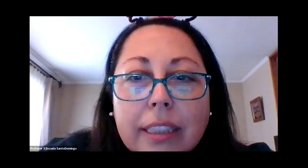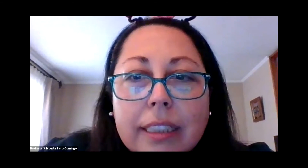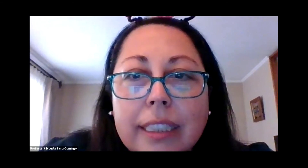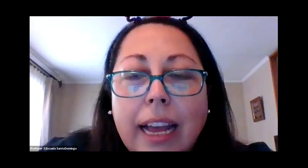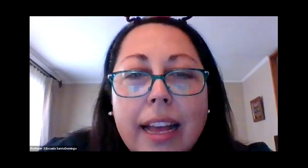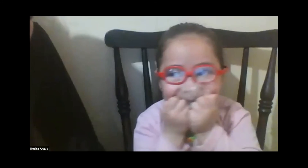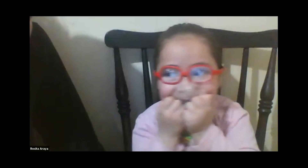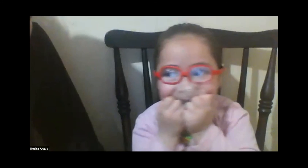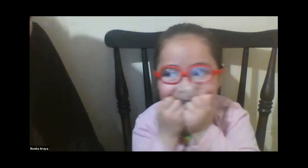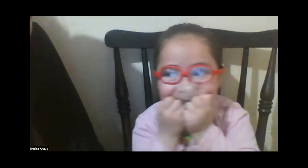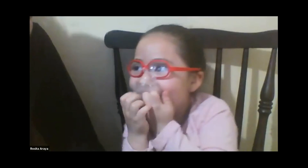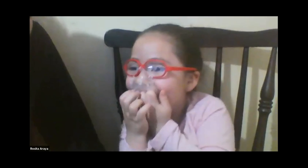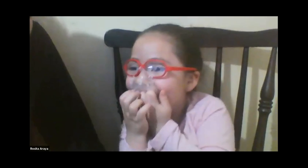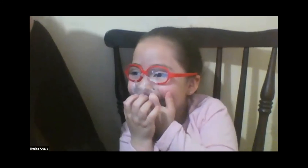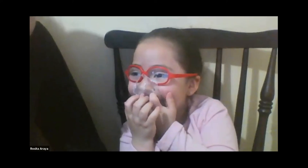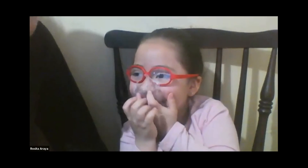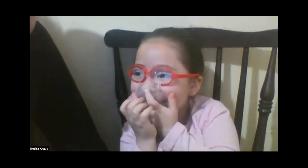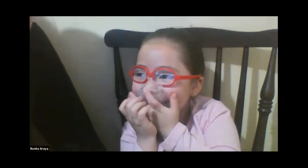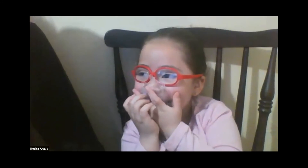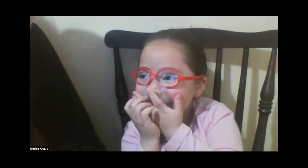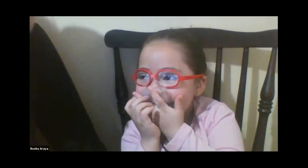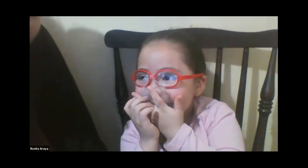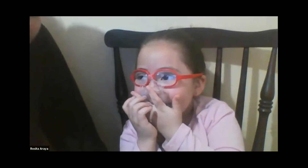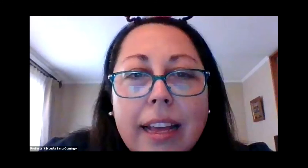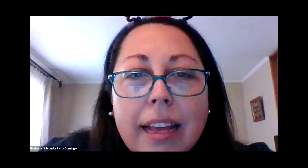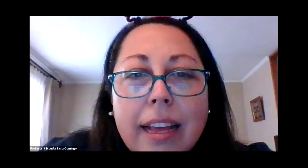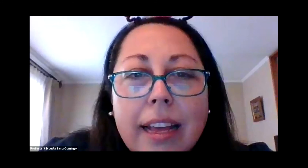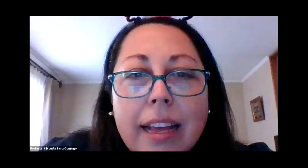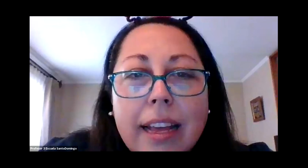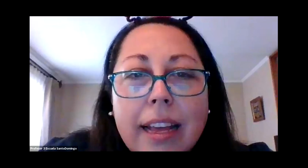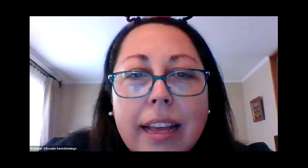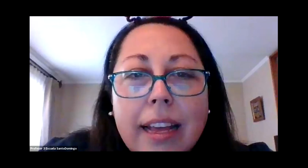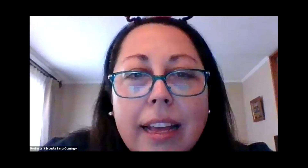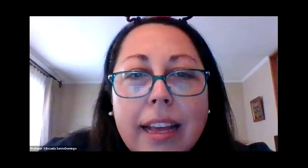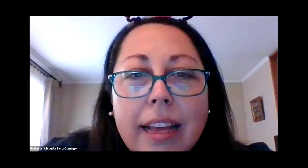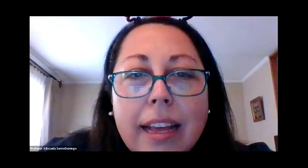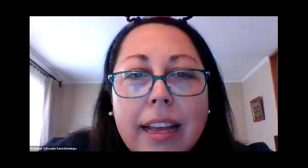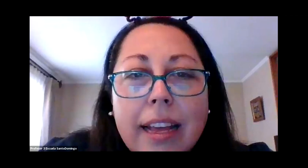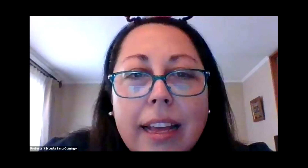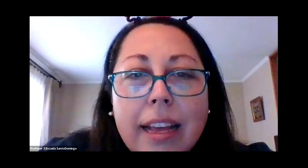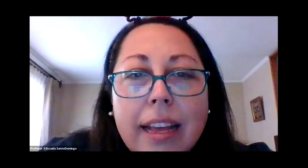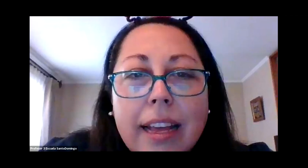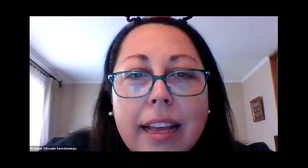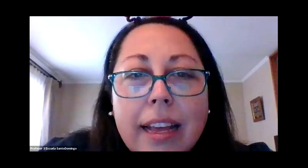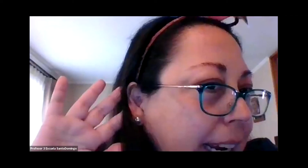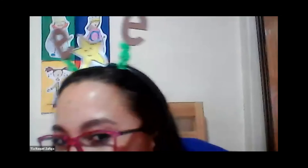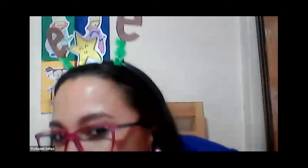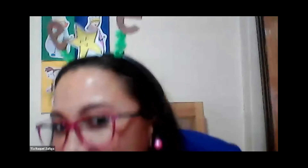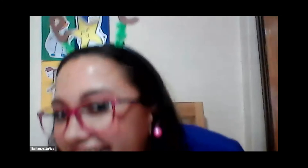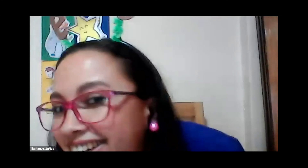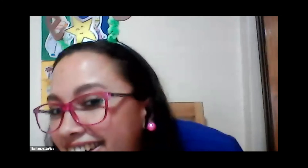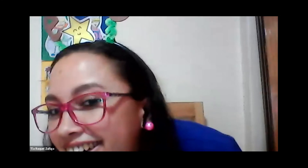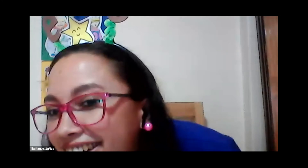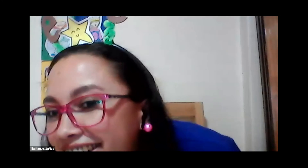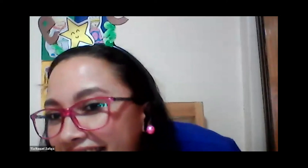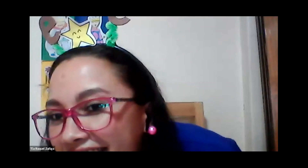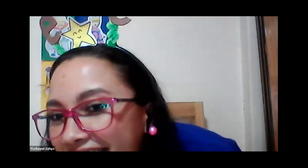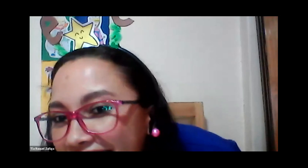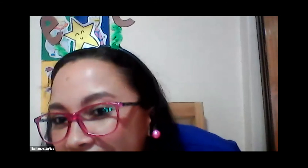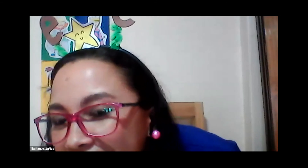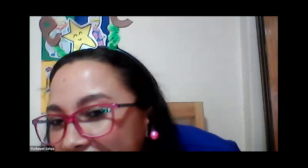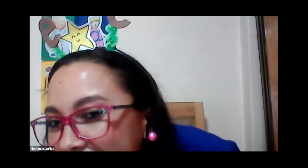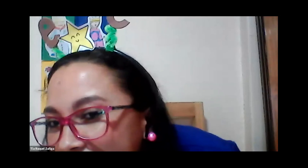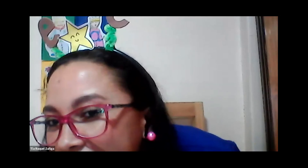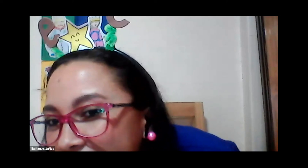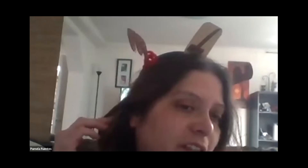secreto. ¿Ya? La tía Raquel y la tía Pame les tenemos secreto, pero tienen que poner así la oreja en la cámara, a ver. La oreja en la cámara.